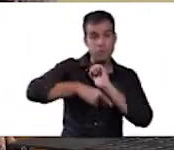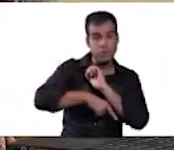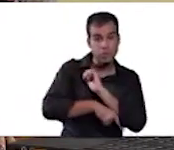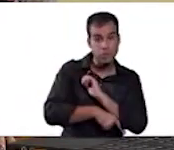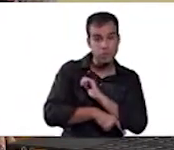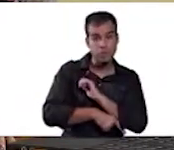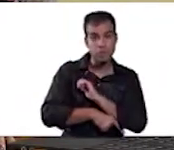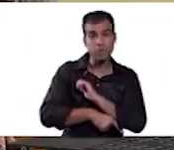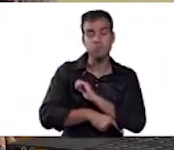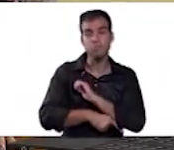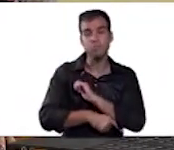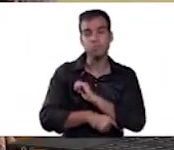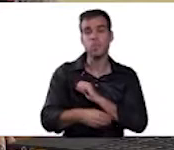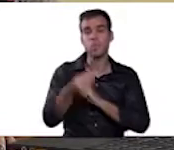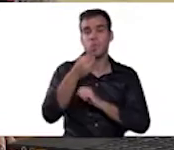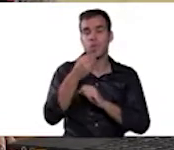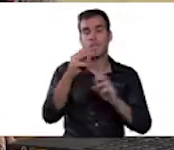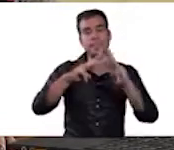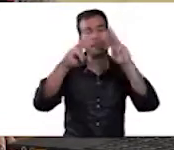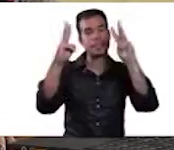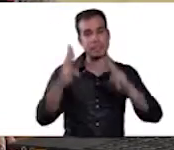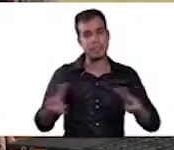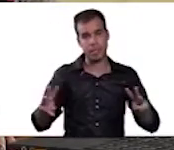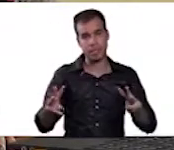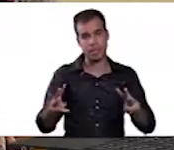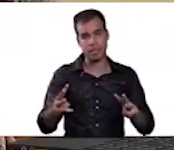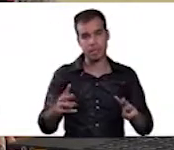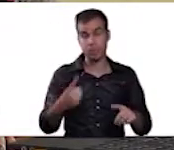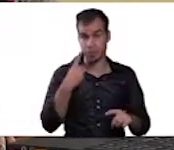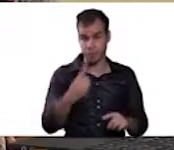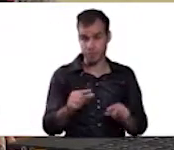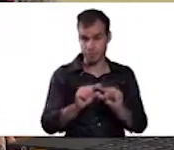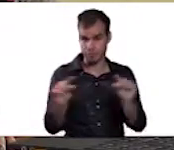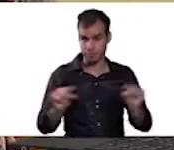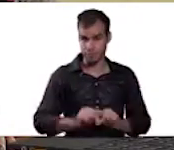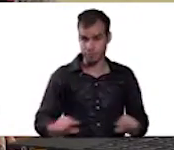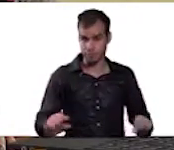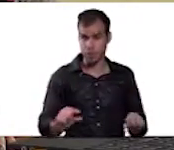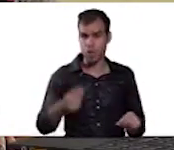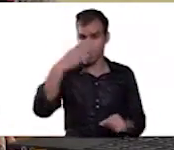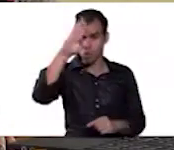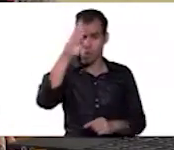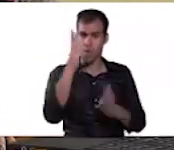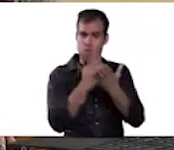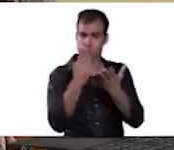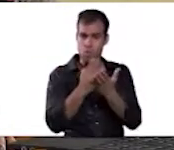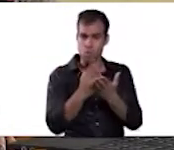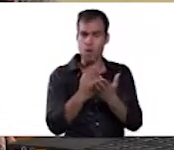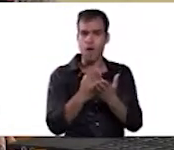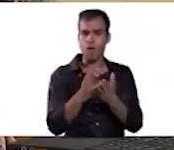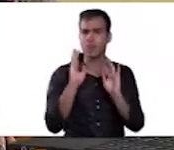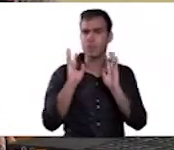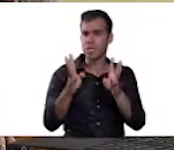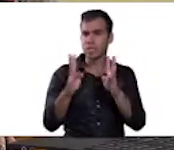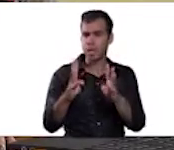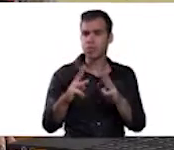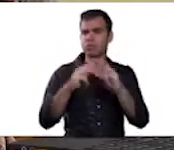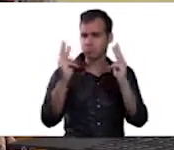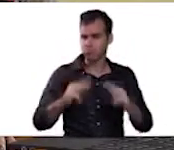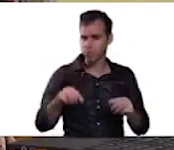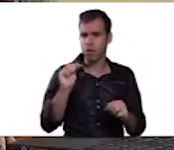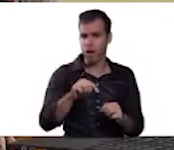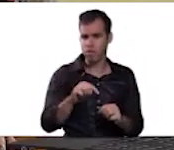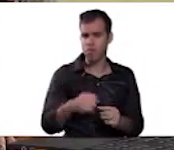profundizar usando las páginas digitales Cubeduca, Repasador Virtual, EcuRed y los